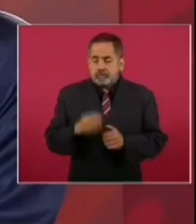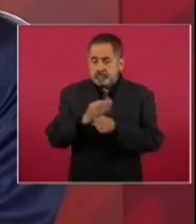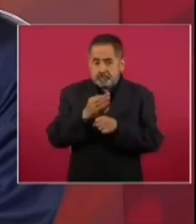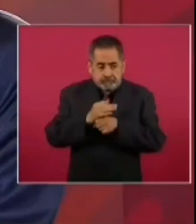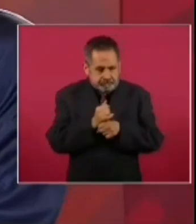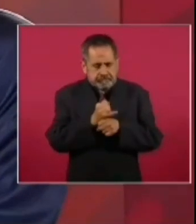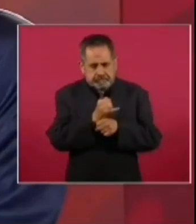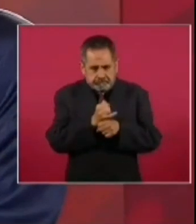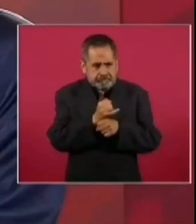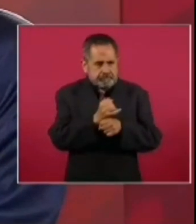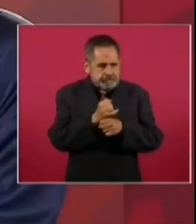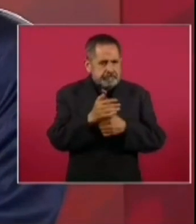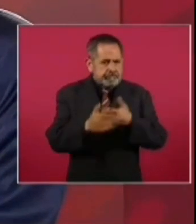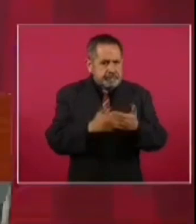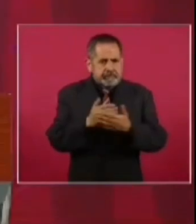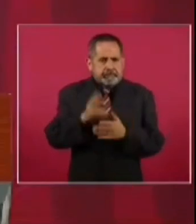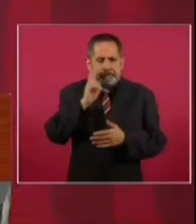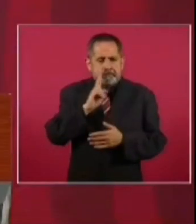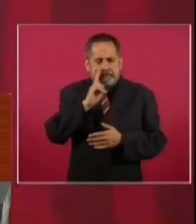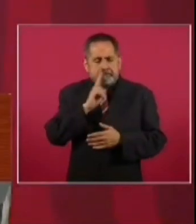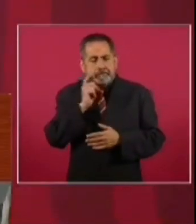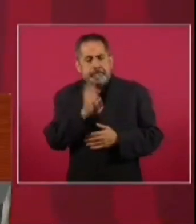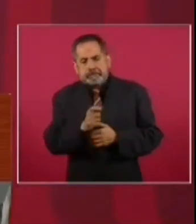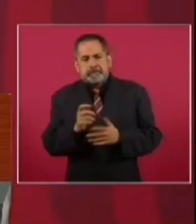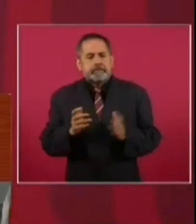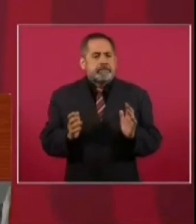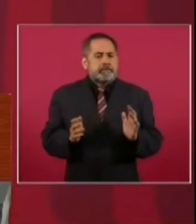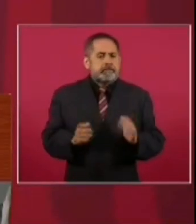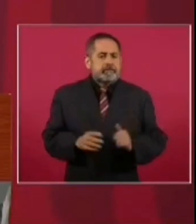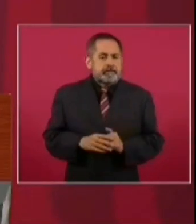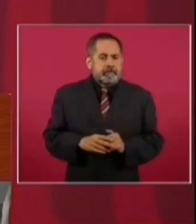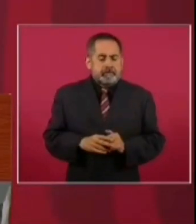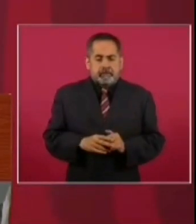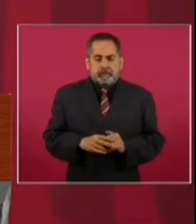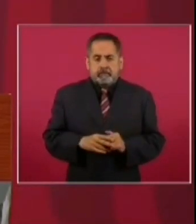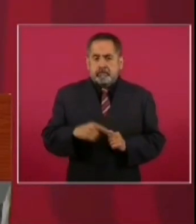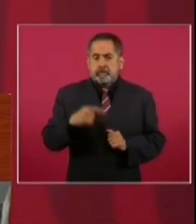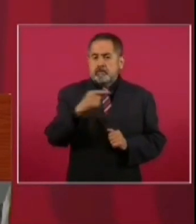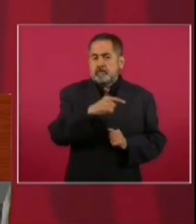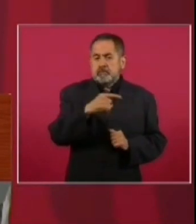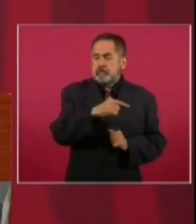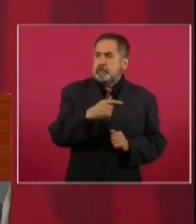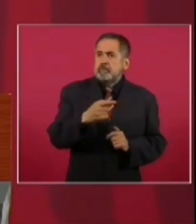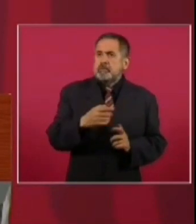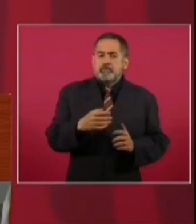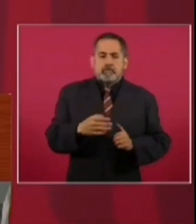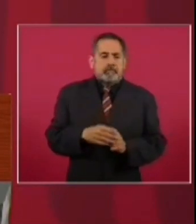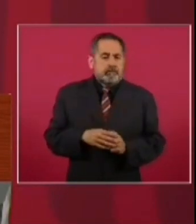Investigando se está tomando en cuenta su